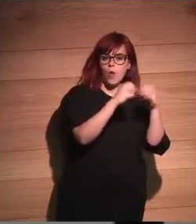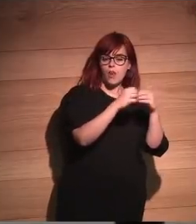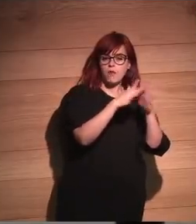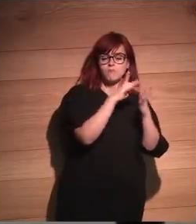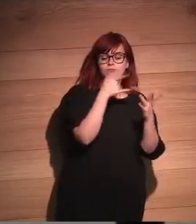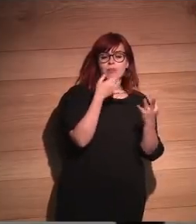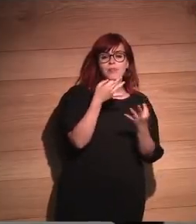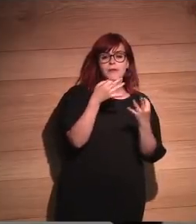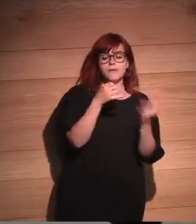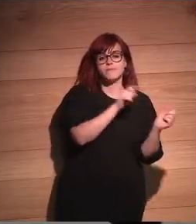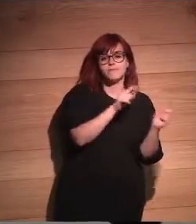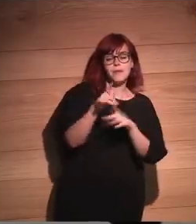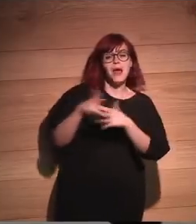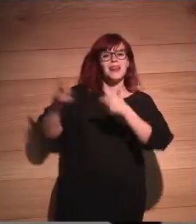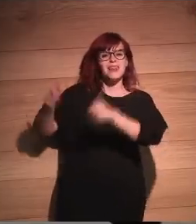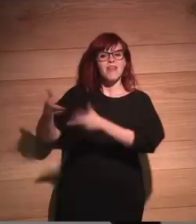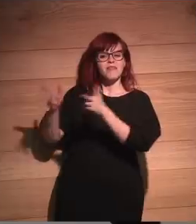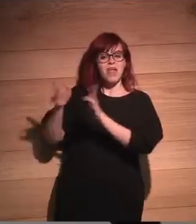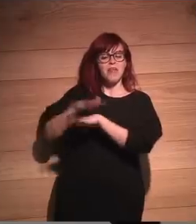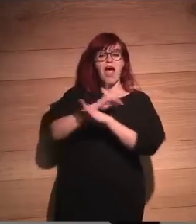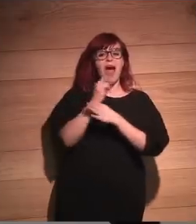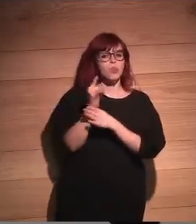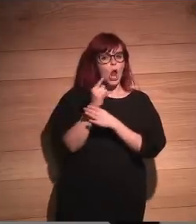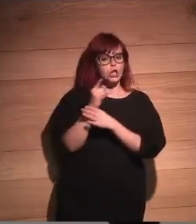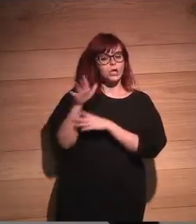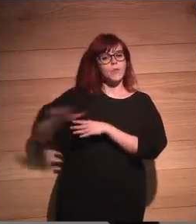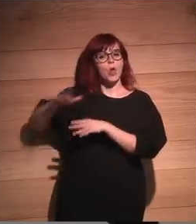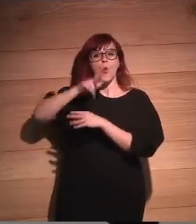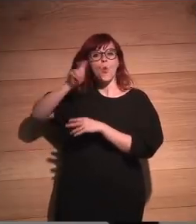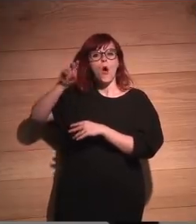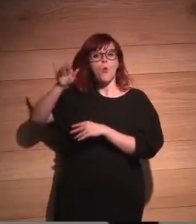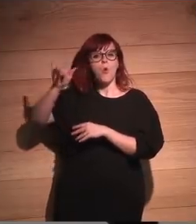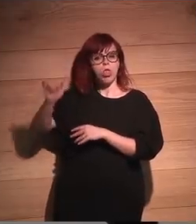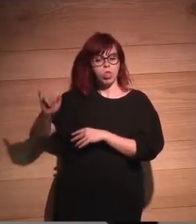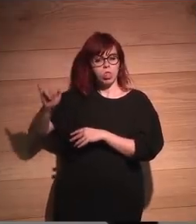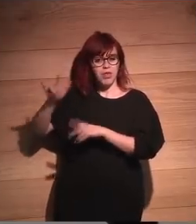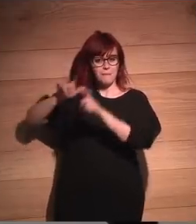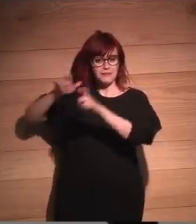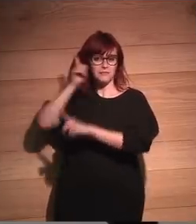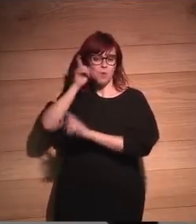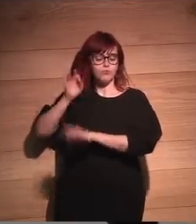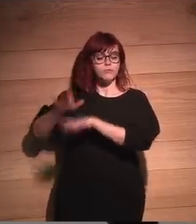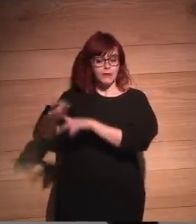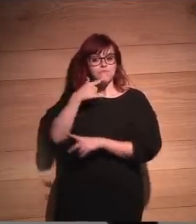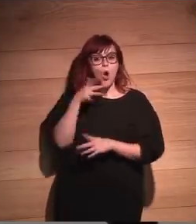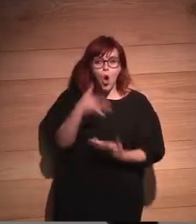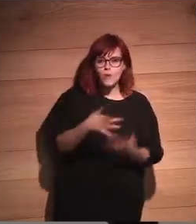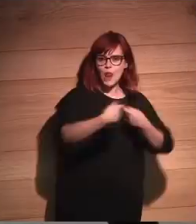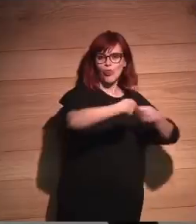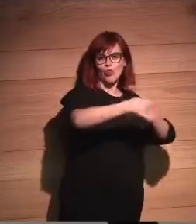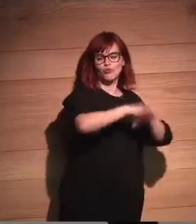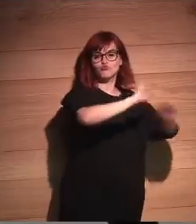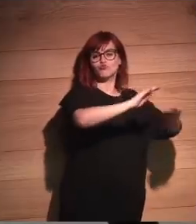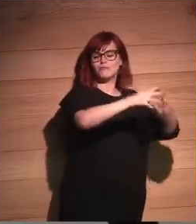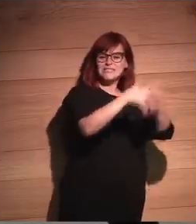de exportar licencias de Android a Huawei, está dentro de esa